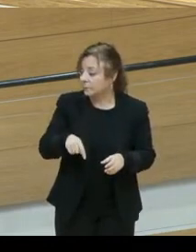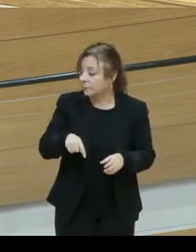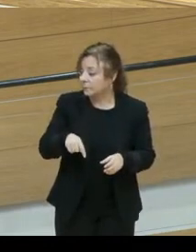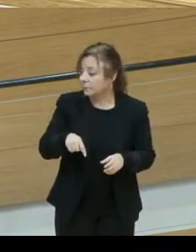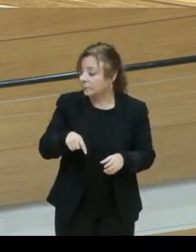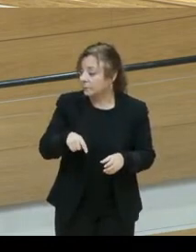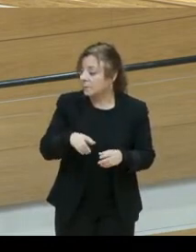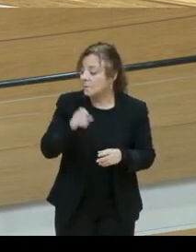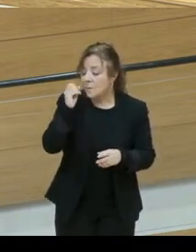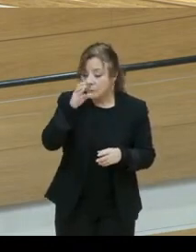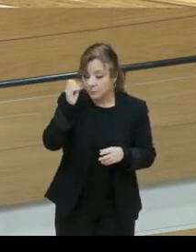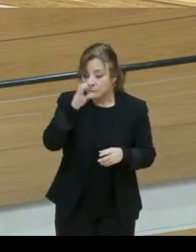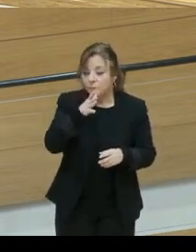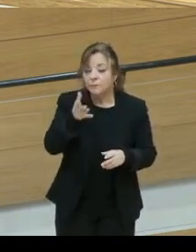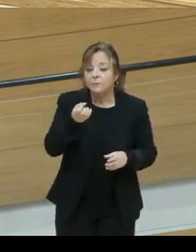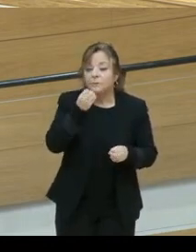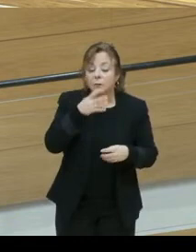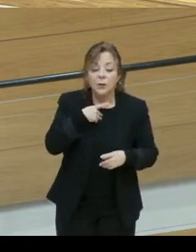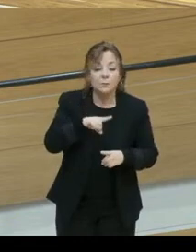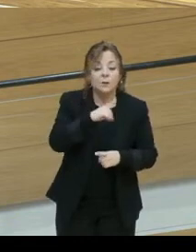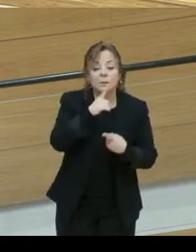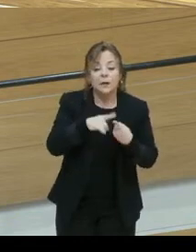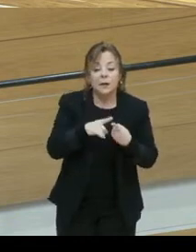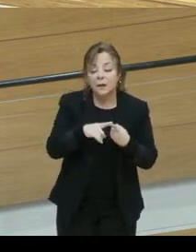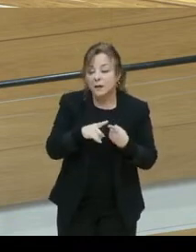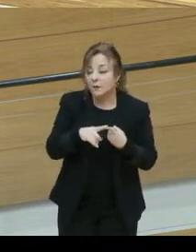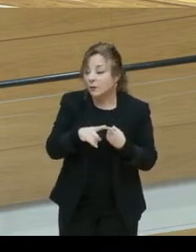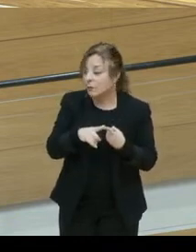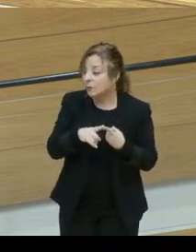mismas. Y bueno, en primer lugar,